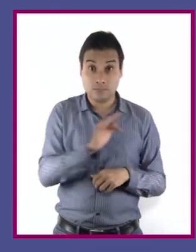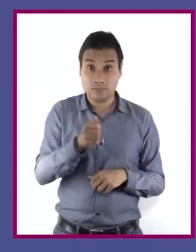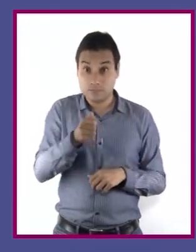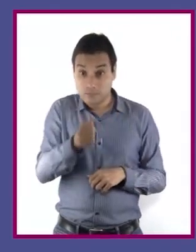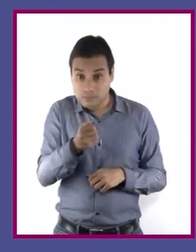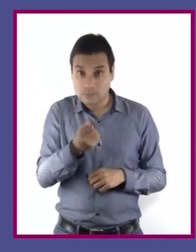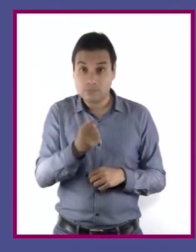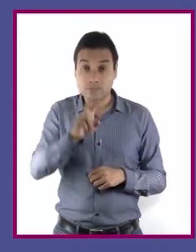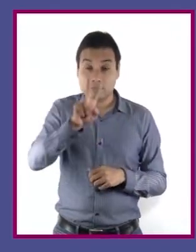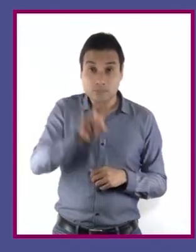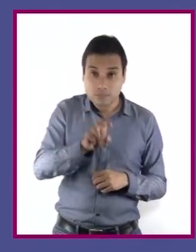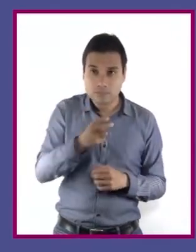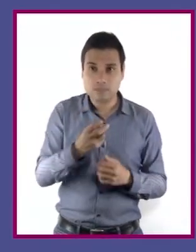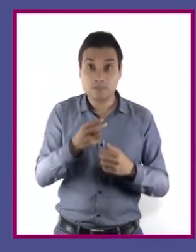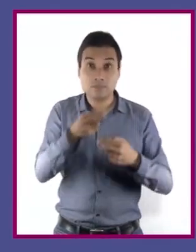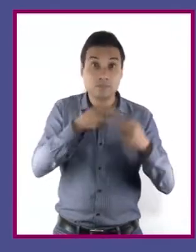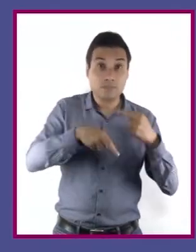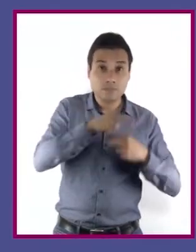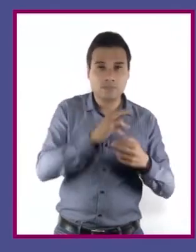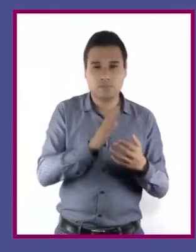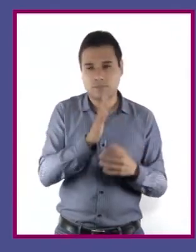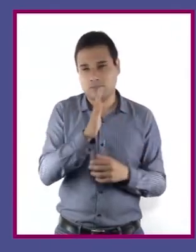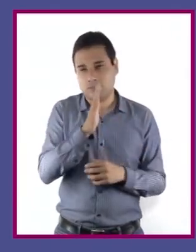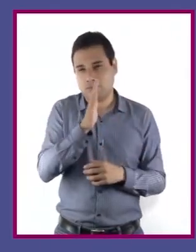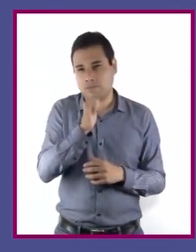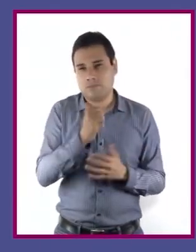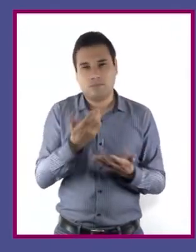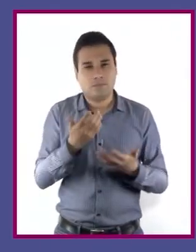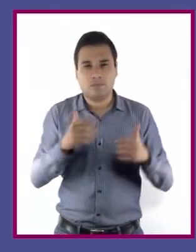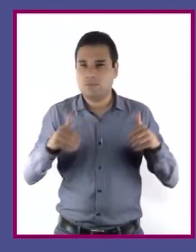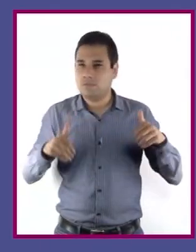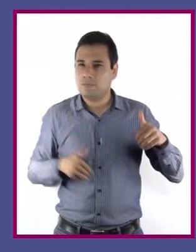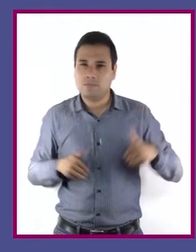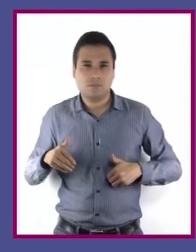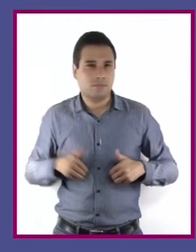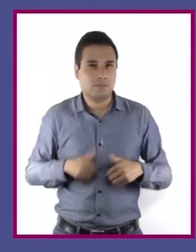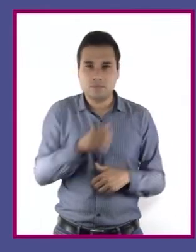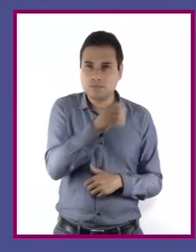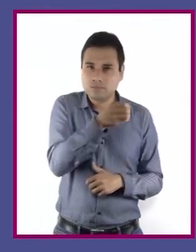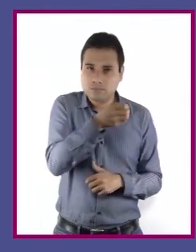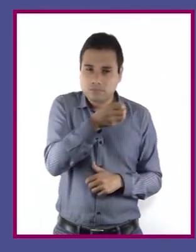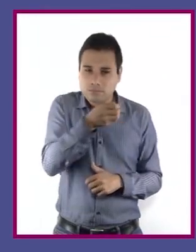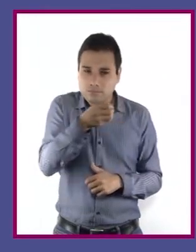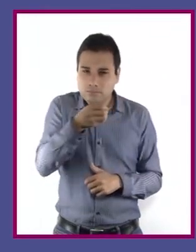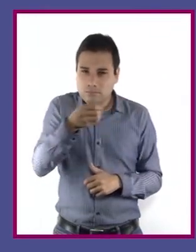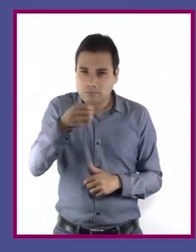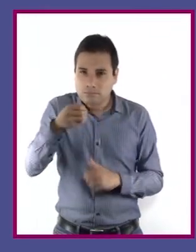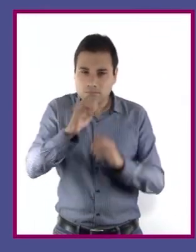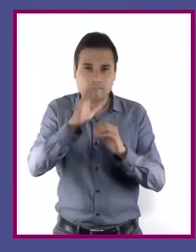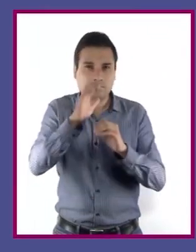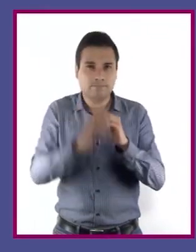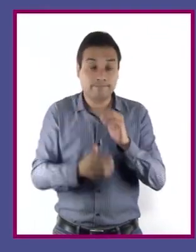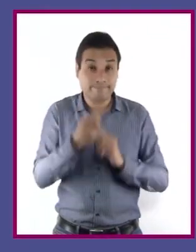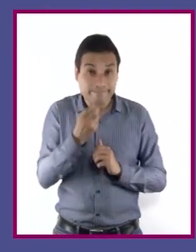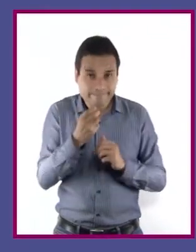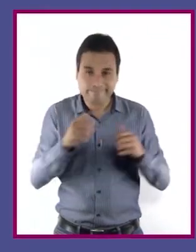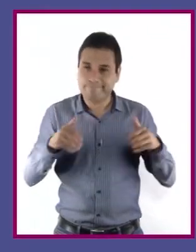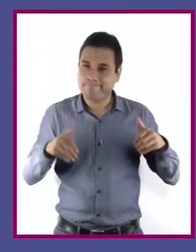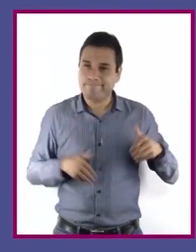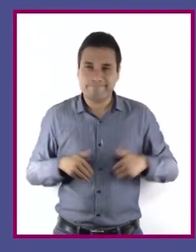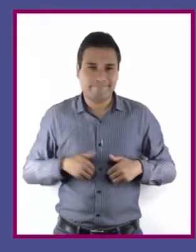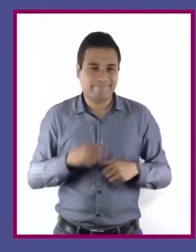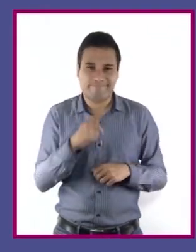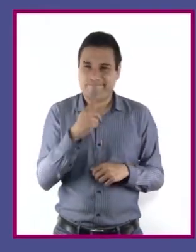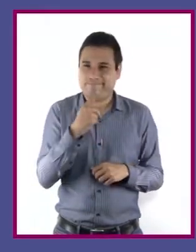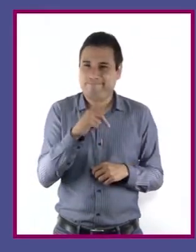rebobinar una escena. Toda función es única e irrepetible. Y ese es uno de los aspectos del teatro, el cual